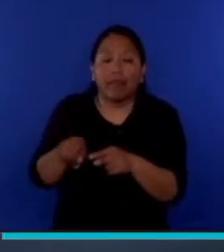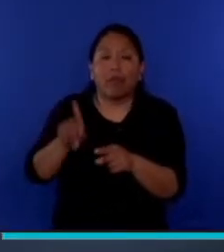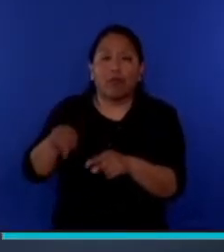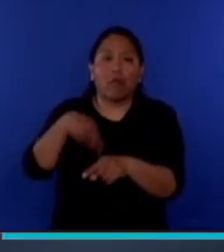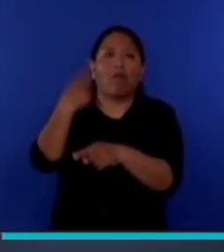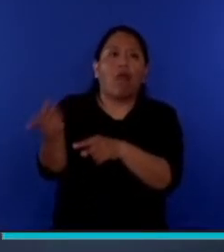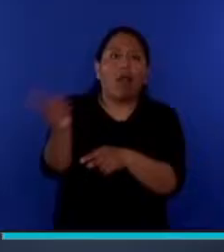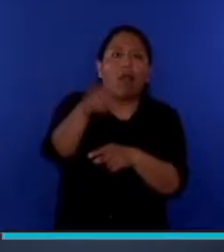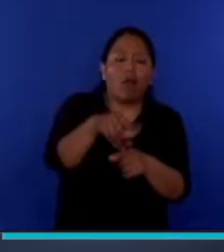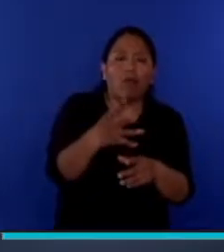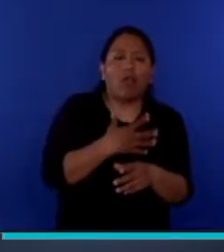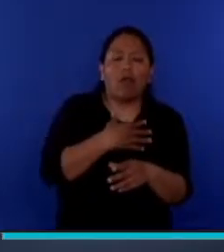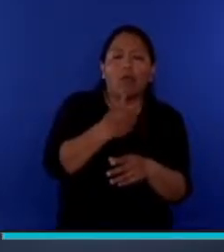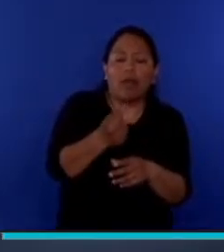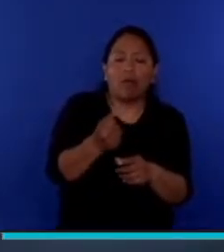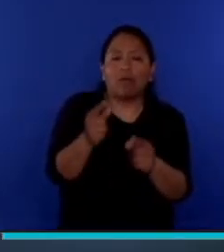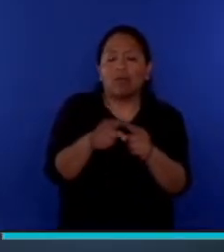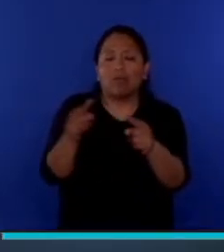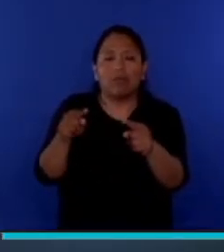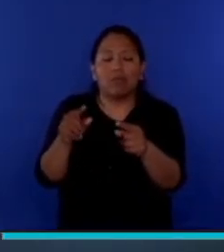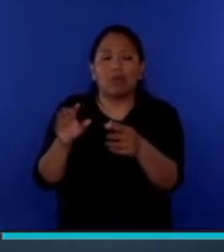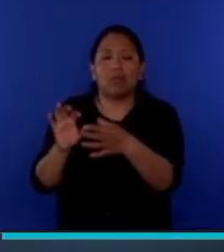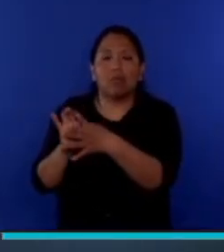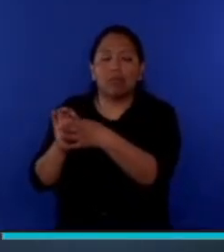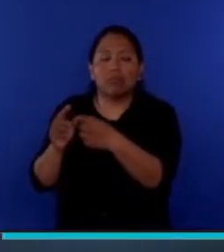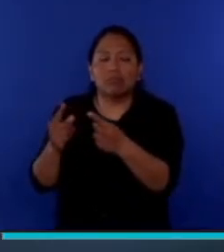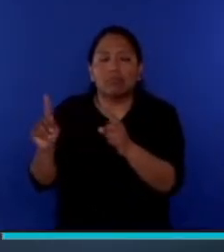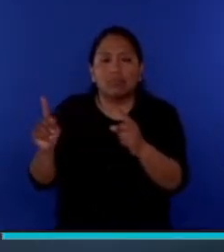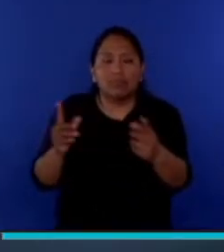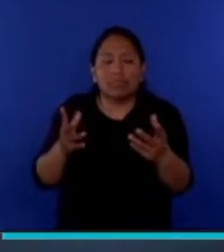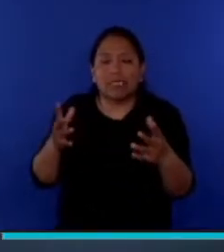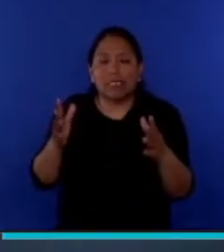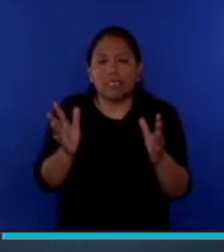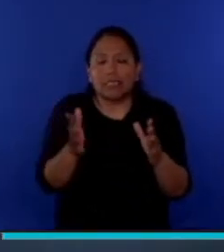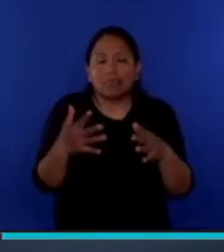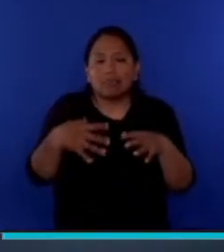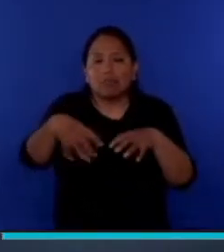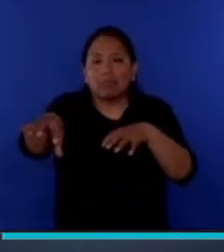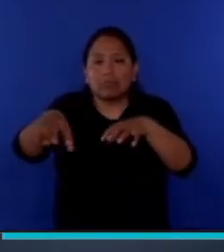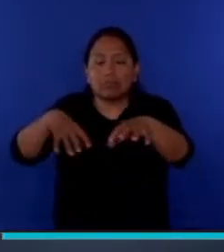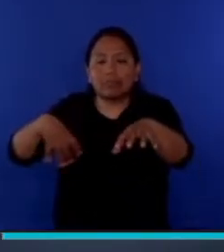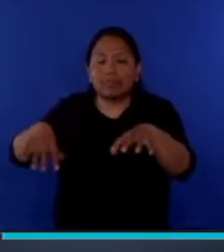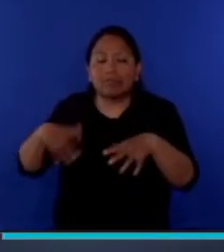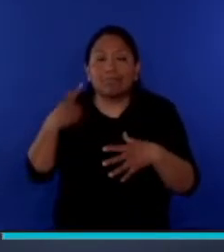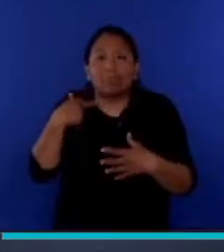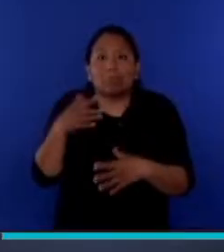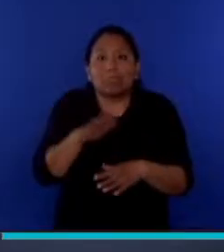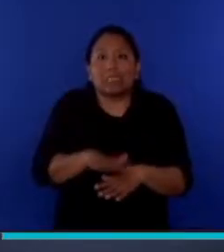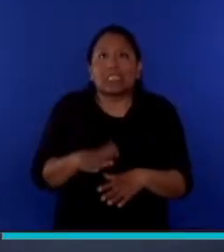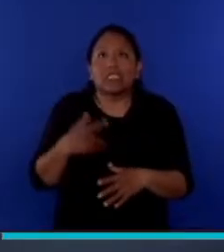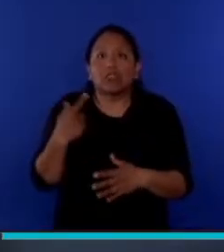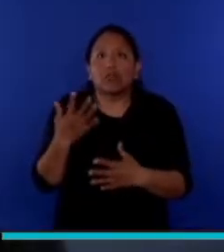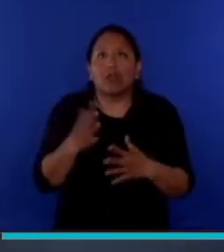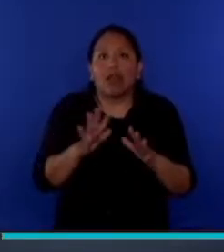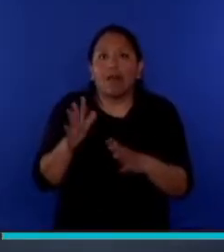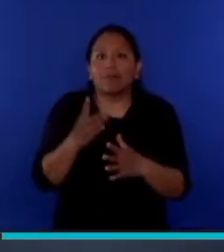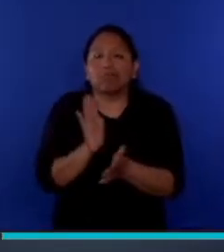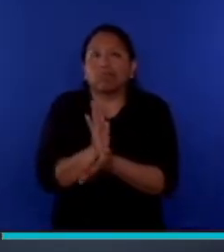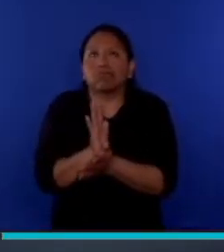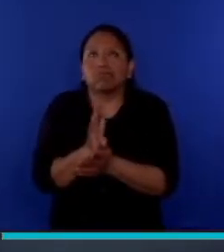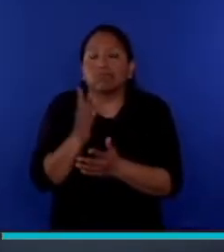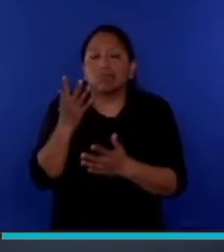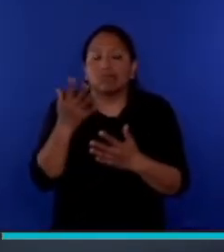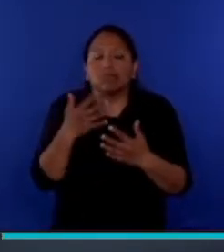acogimiento y fuiste adoptando y no hablas más con los que te acogieron. Y entonces es como, imagínense que 1000 veces tu vida se parta